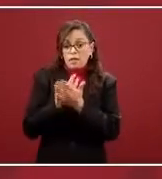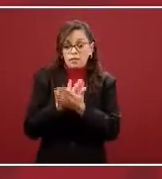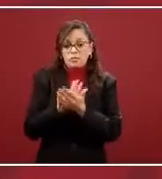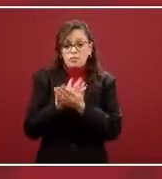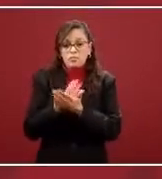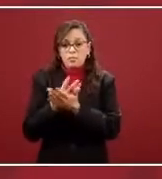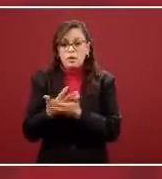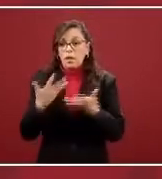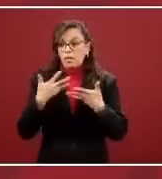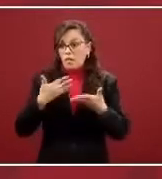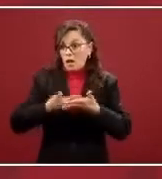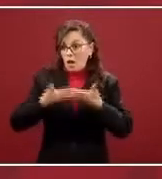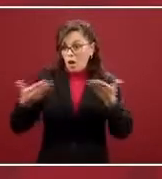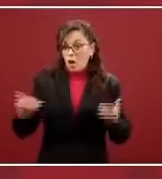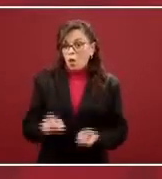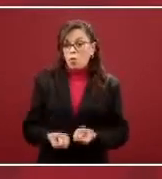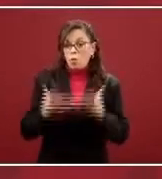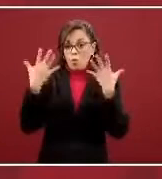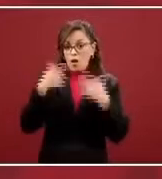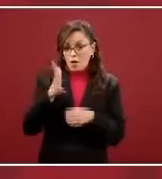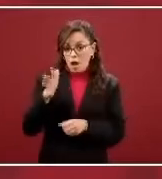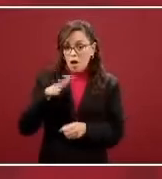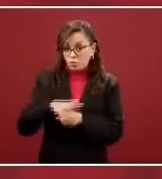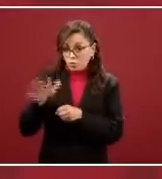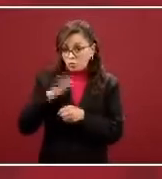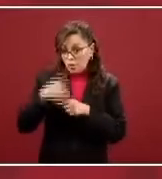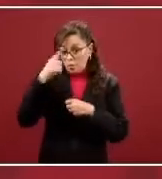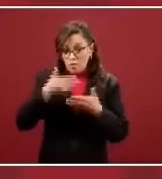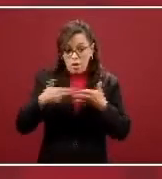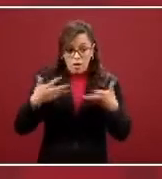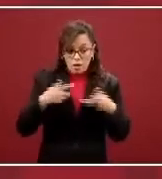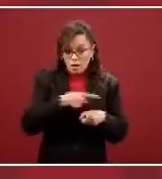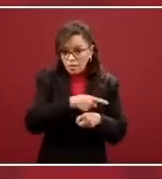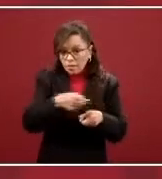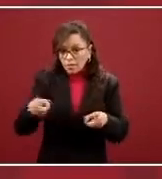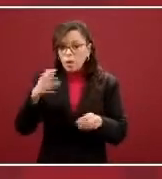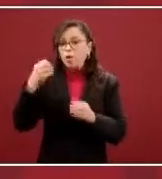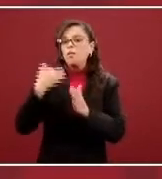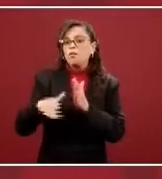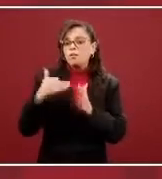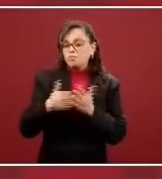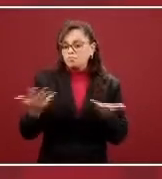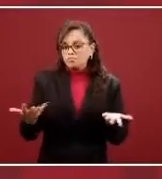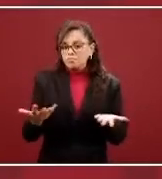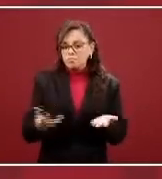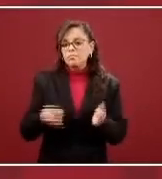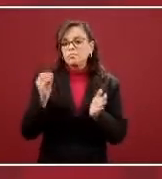que está ahora es suficiente para lo que hay ahora y todavía podemos ir